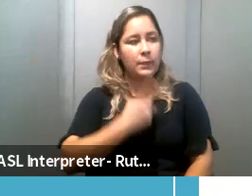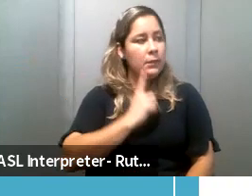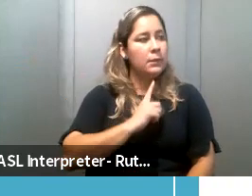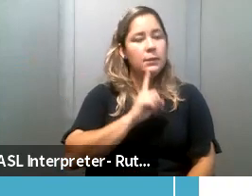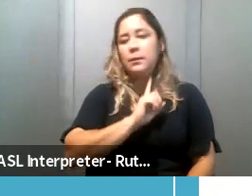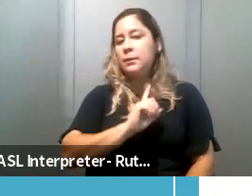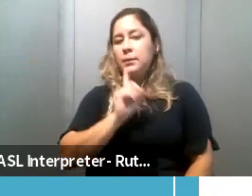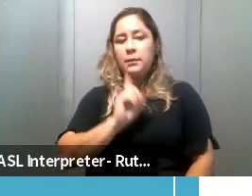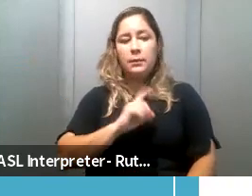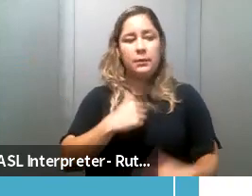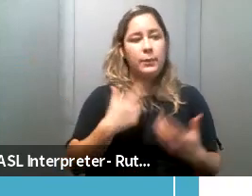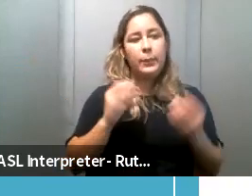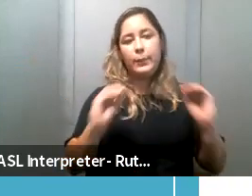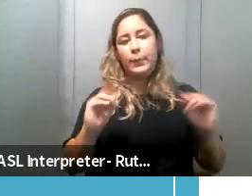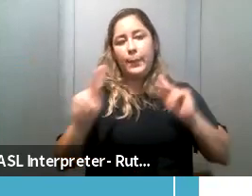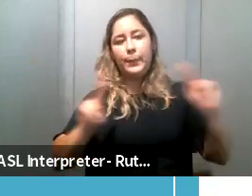otras personas.